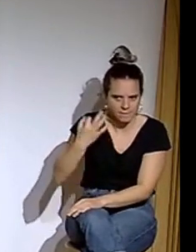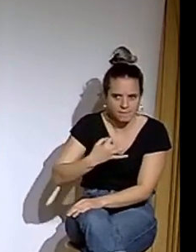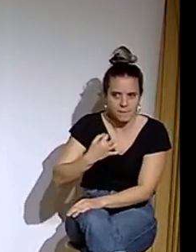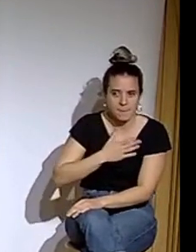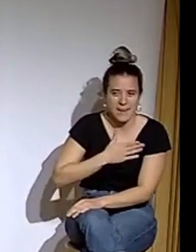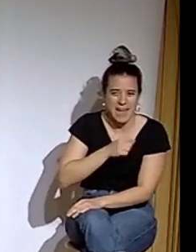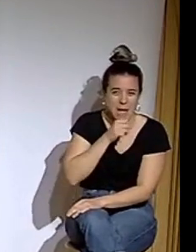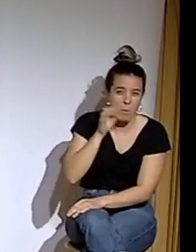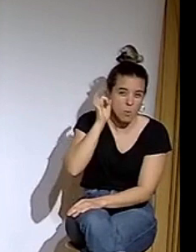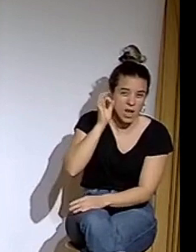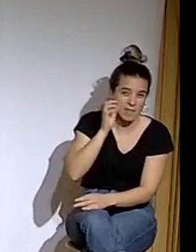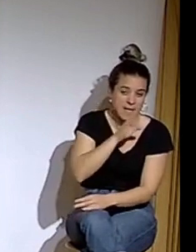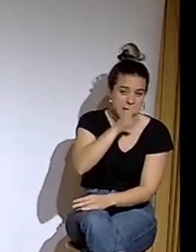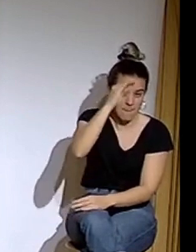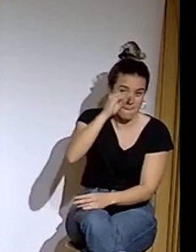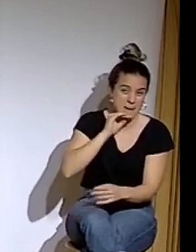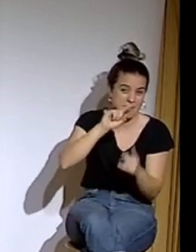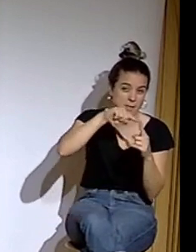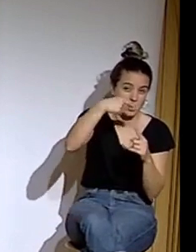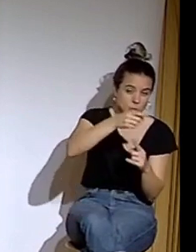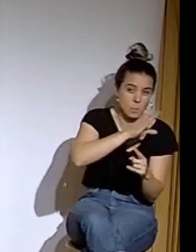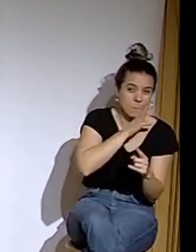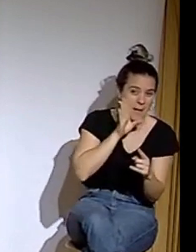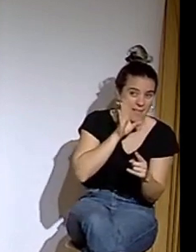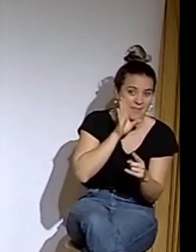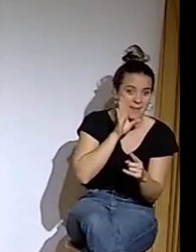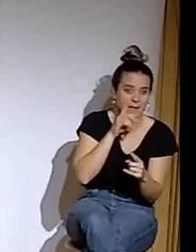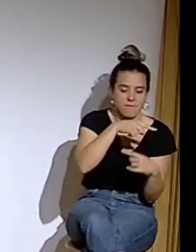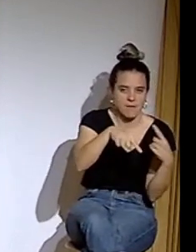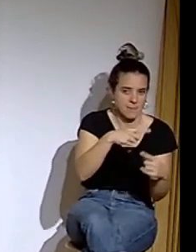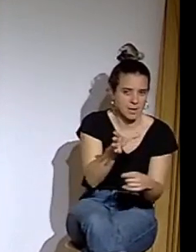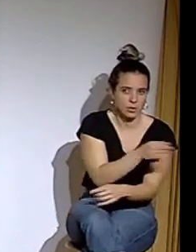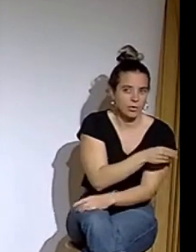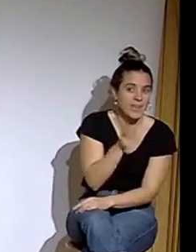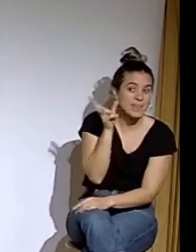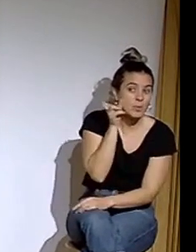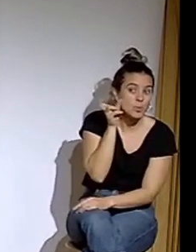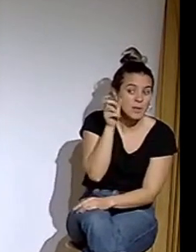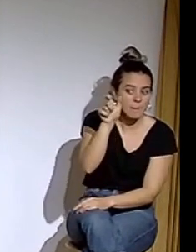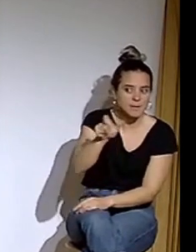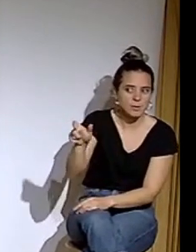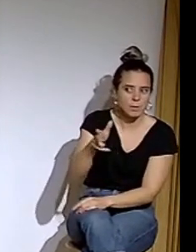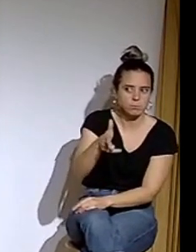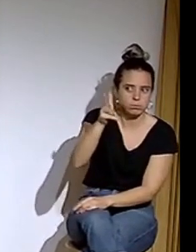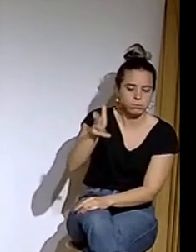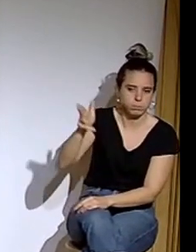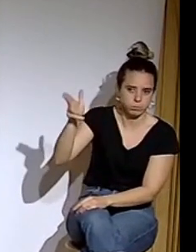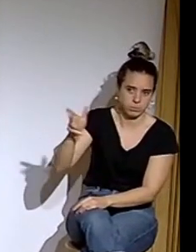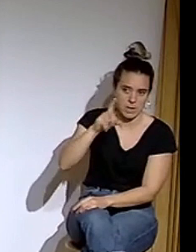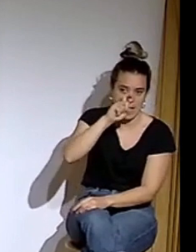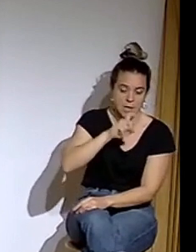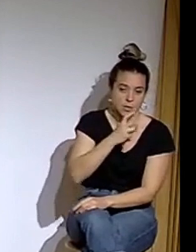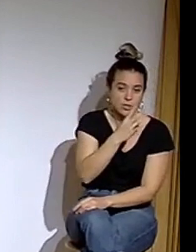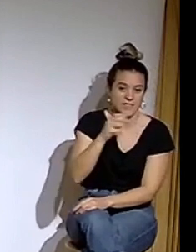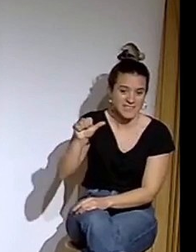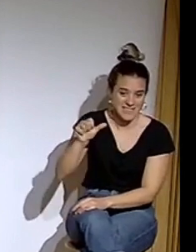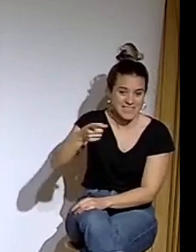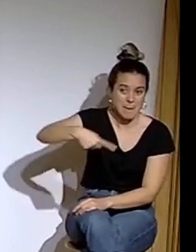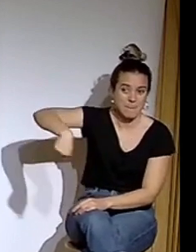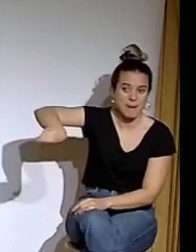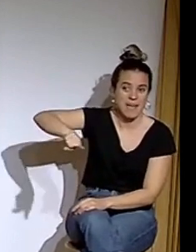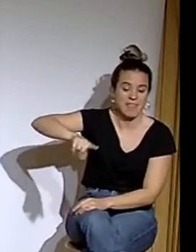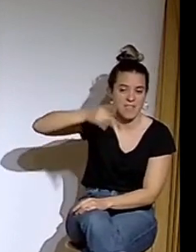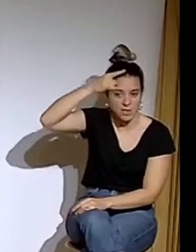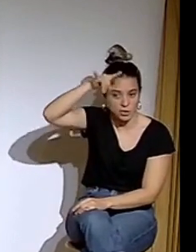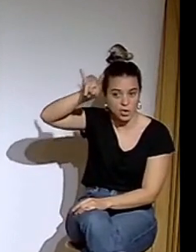y bueno y toda la familia escuchaban Cómo se fusilaba la gente en el año 36 en la plaza de toros